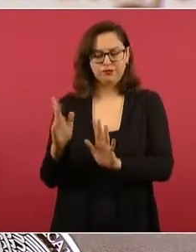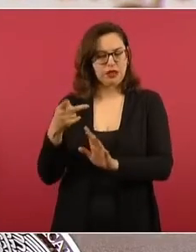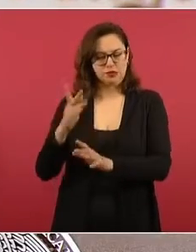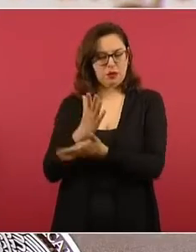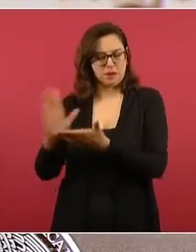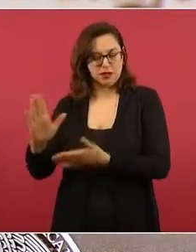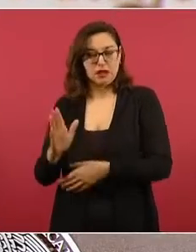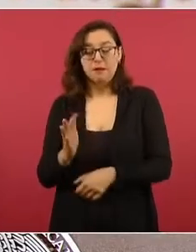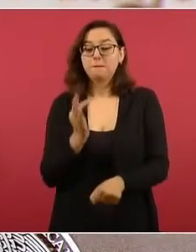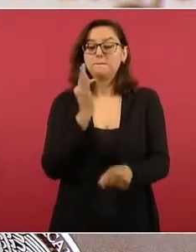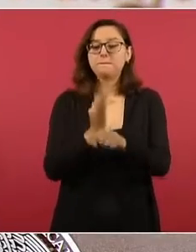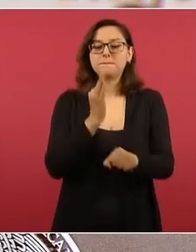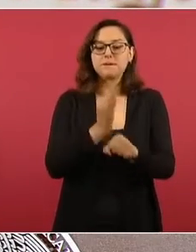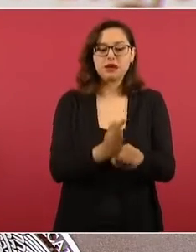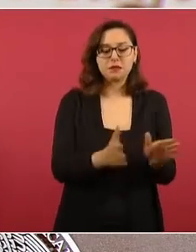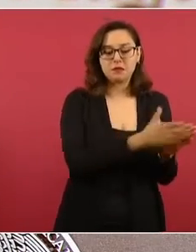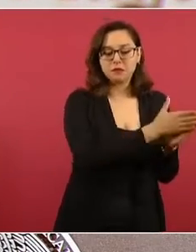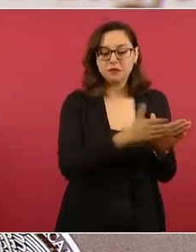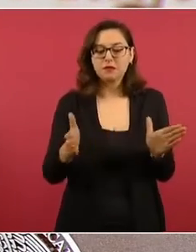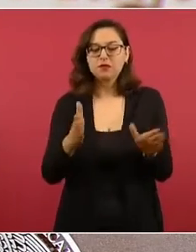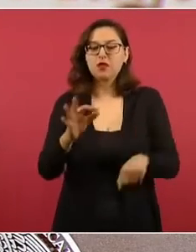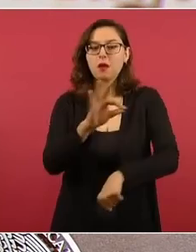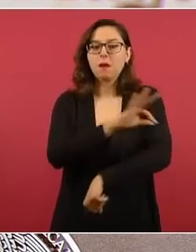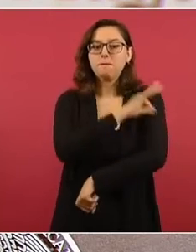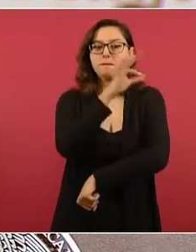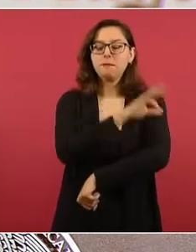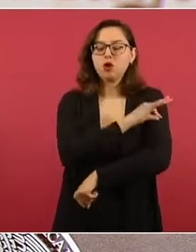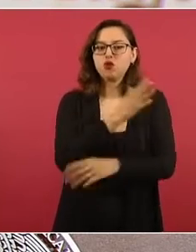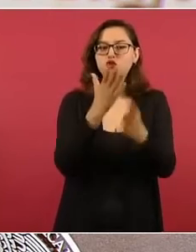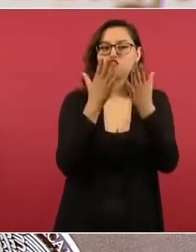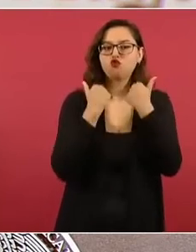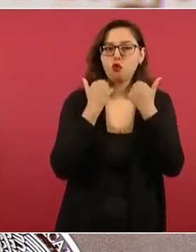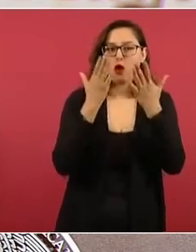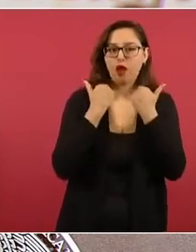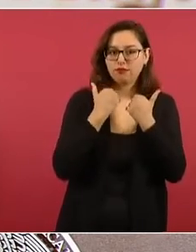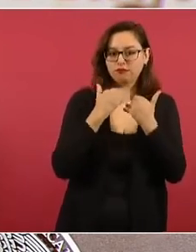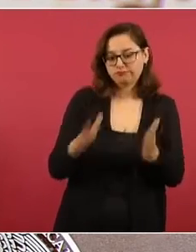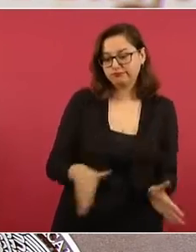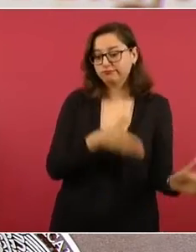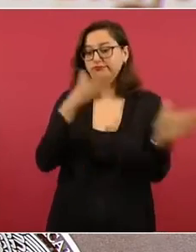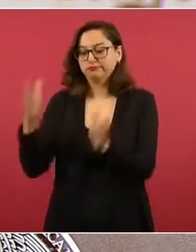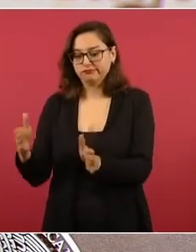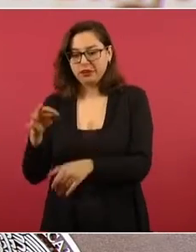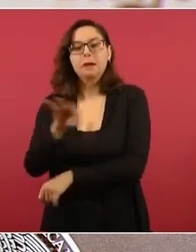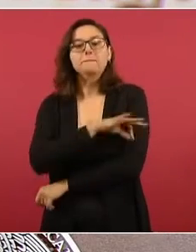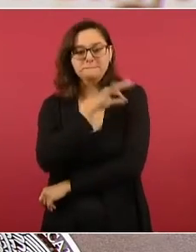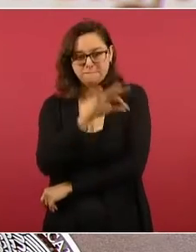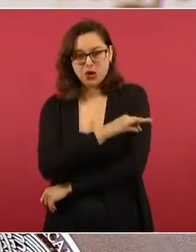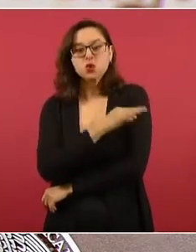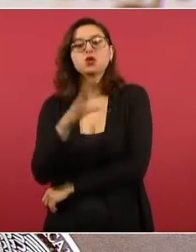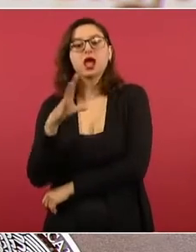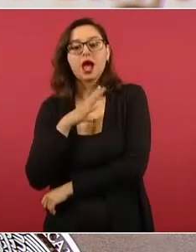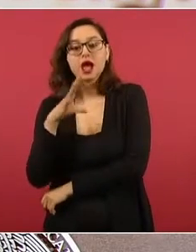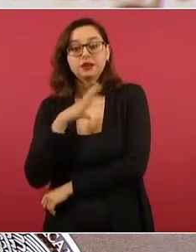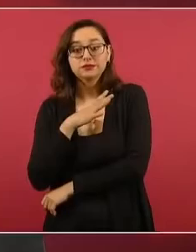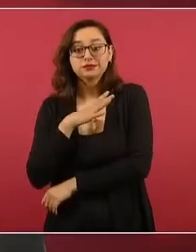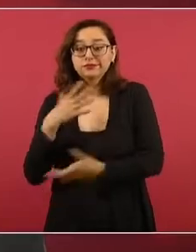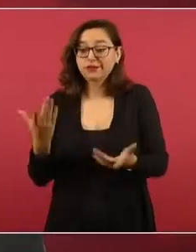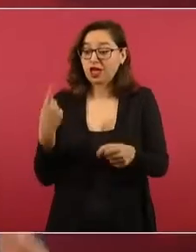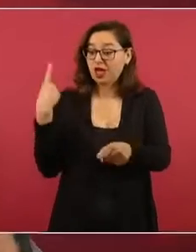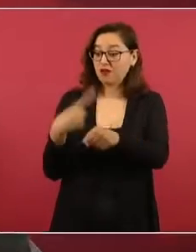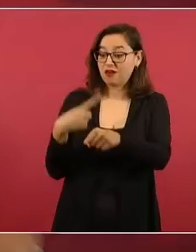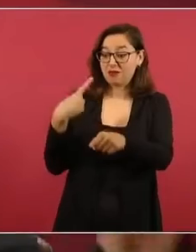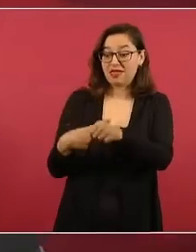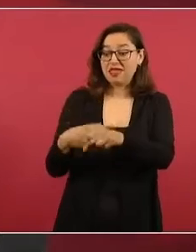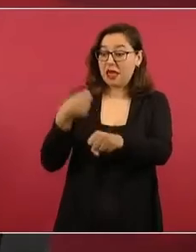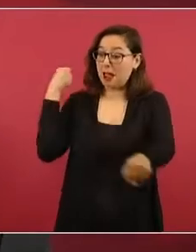postvacunal. ¿Por qué las podemos diferenciar epidemiológicamente así? Porque el impacto de la enfermedad cambió